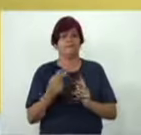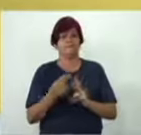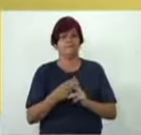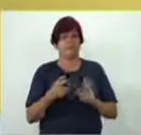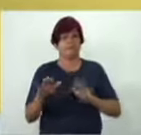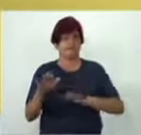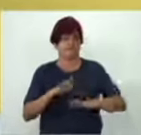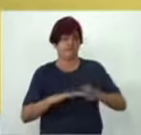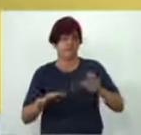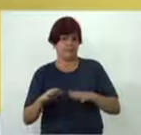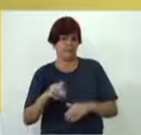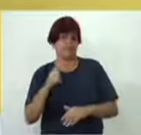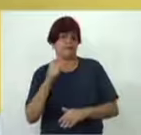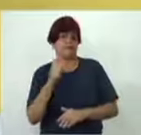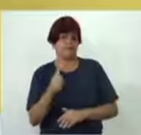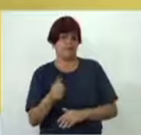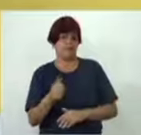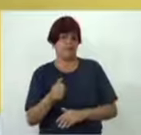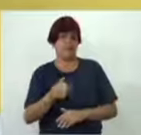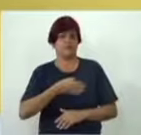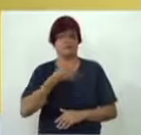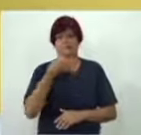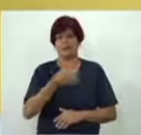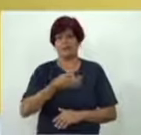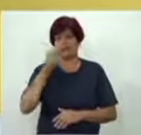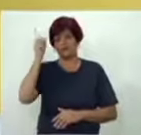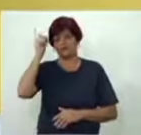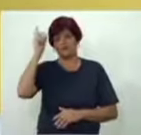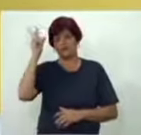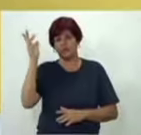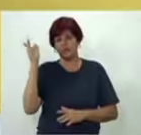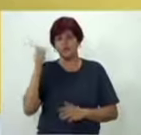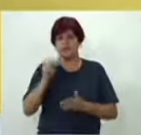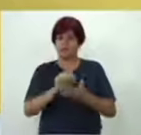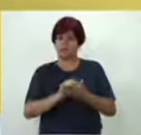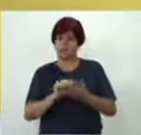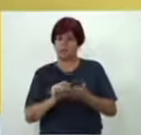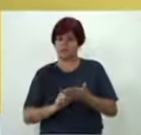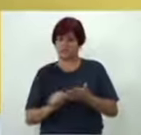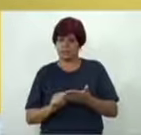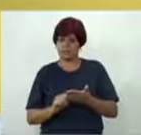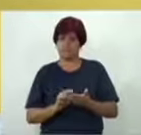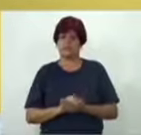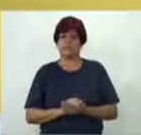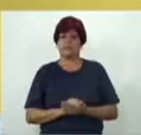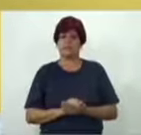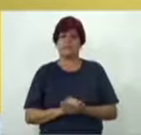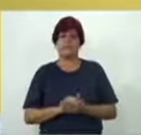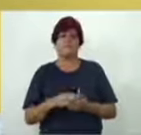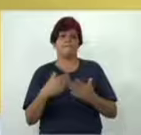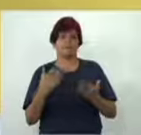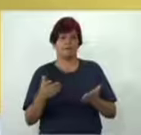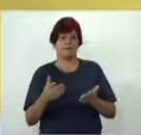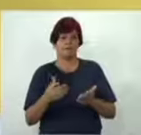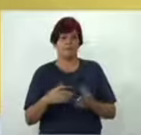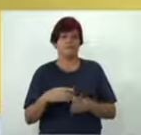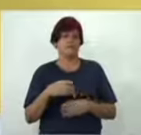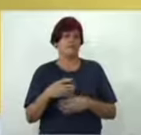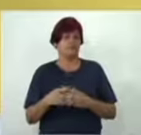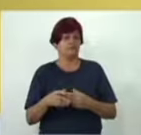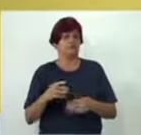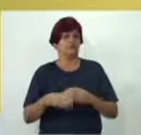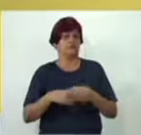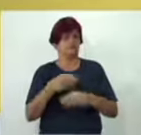puedan preparar bien y a la hora de expresar sus ideas escritas, en este caso a partir de la situación por la que estamos